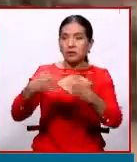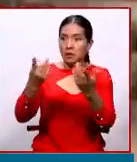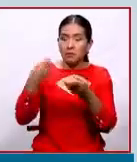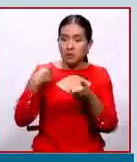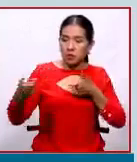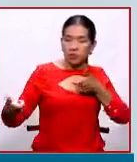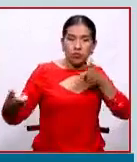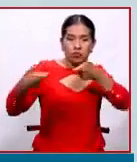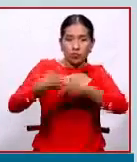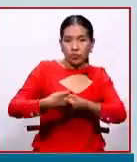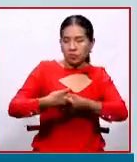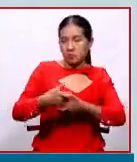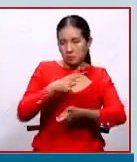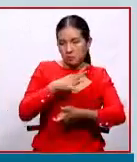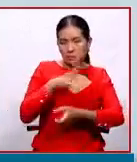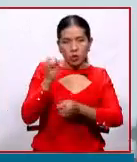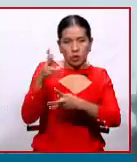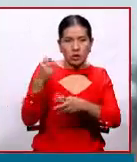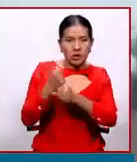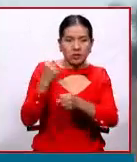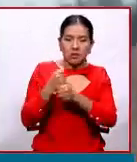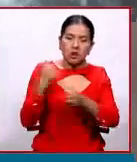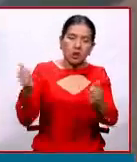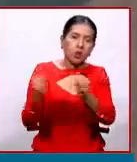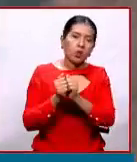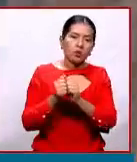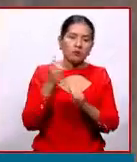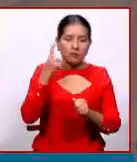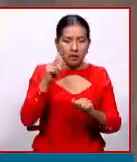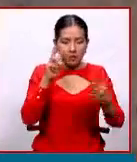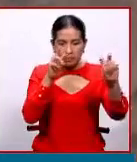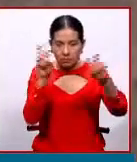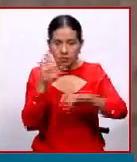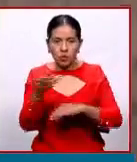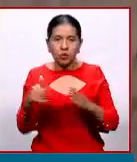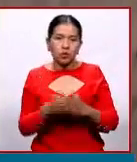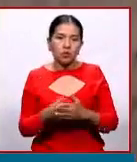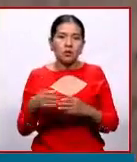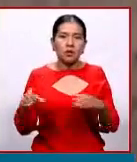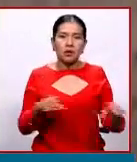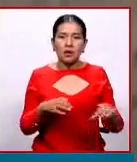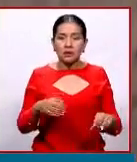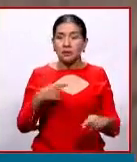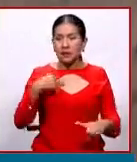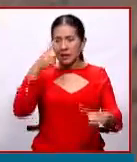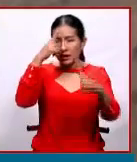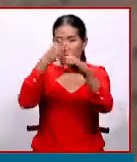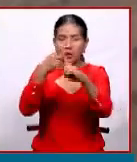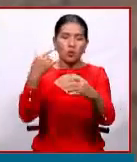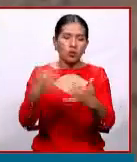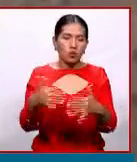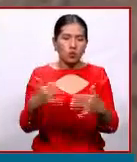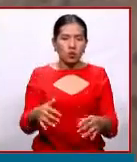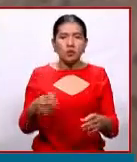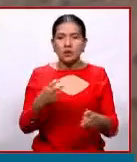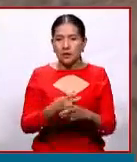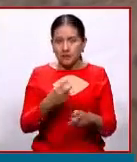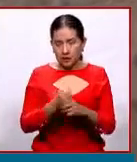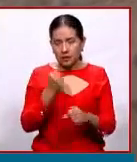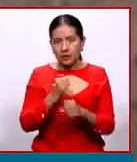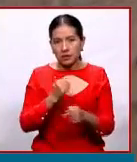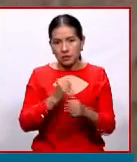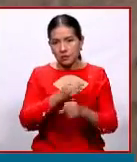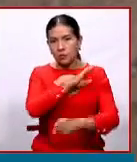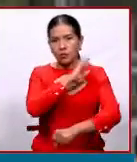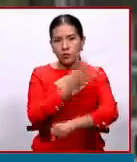con nosotros, a sumarse a esta incursión que estamos realizando. Es un desafío bastante notorio, pero también se